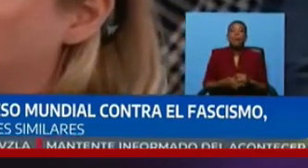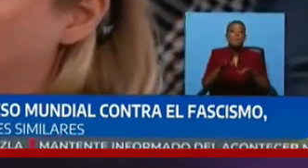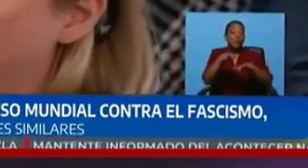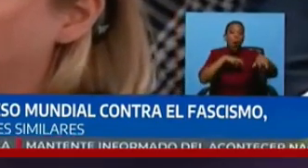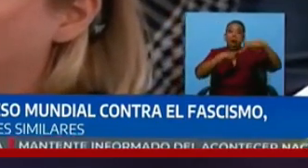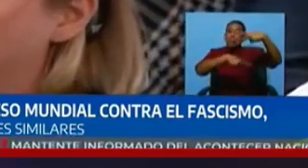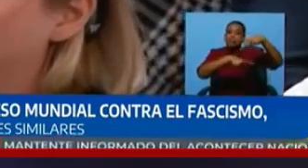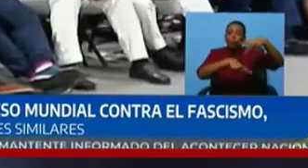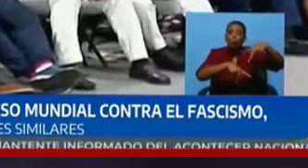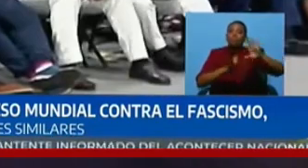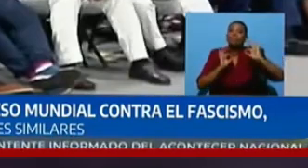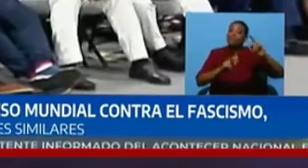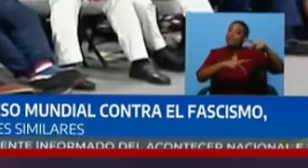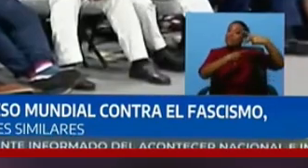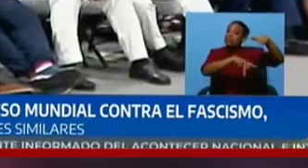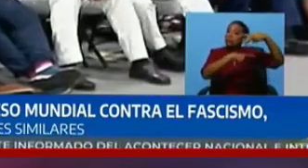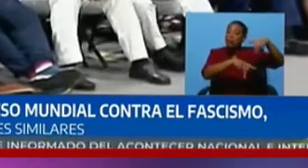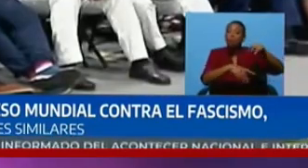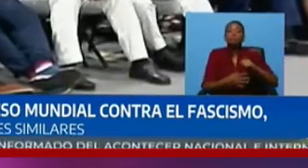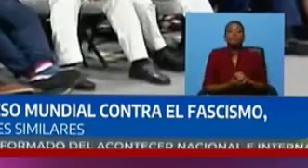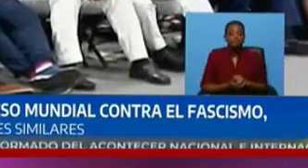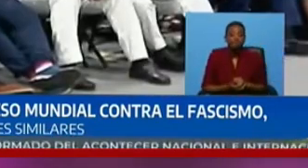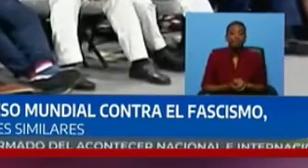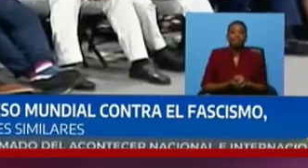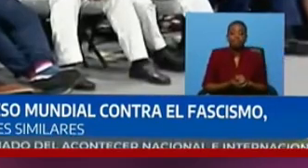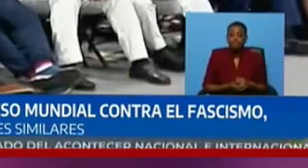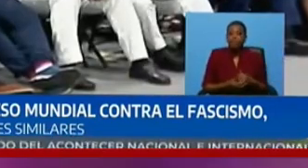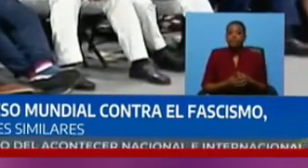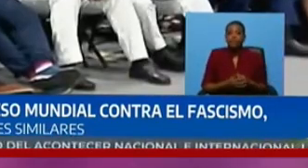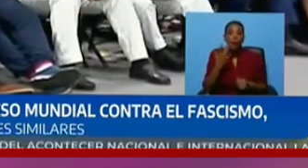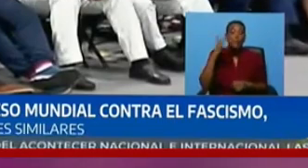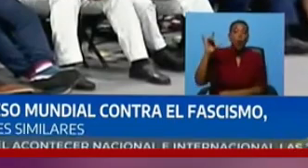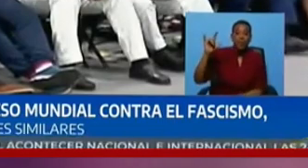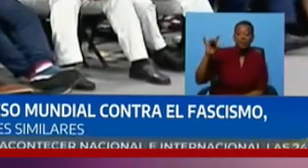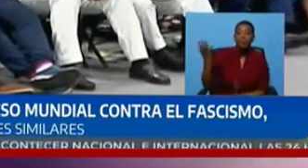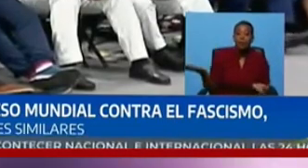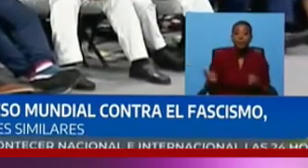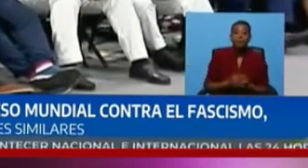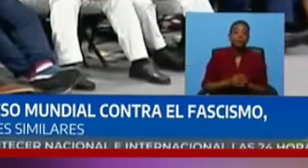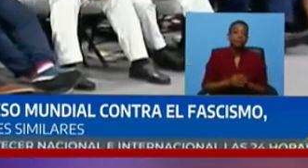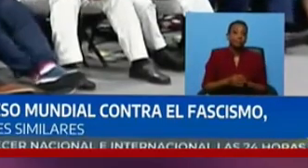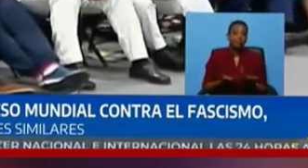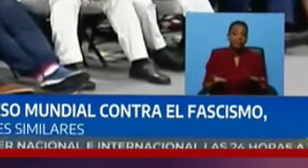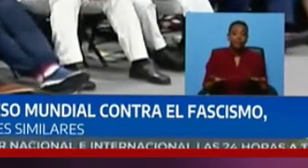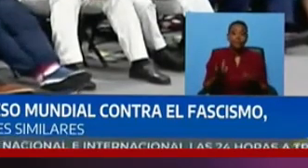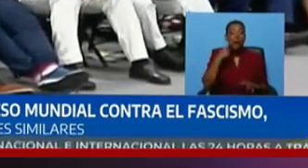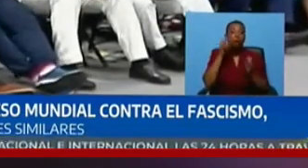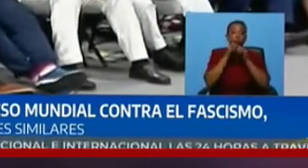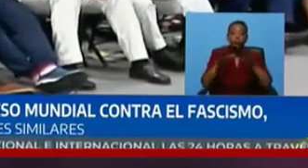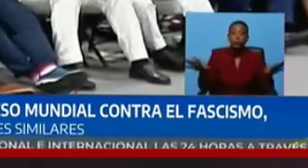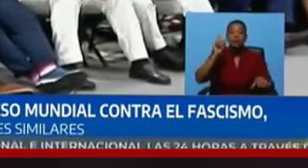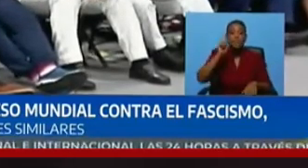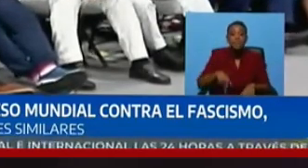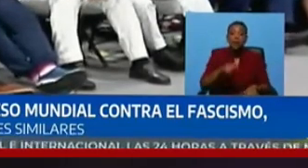sufriendo directamente la presión, el acoso del fascismo y del imperialismo y de la derecha